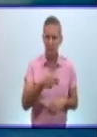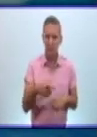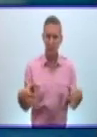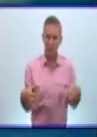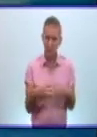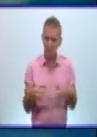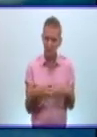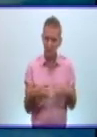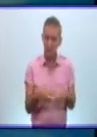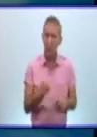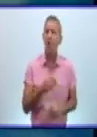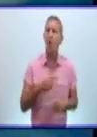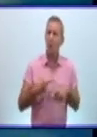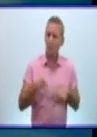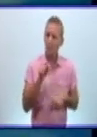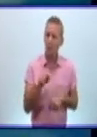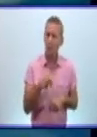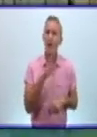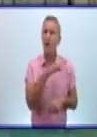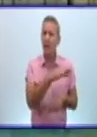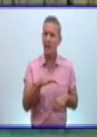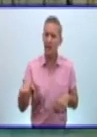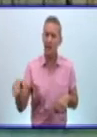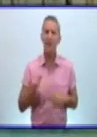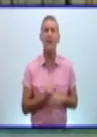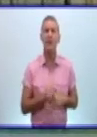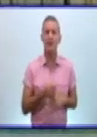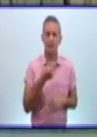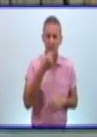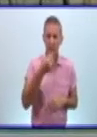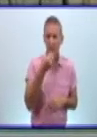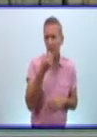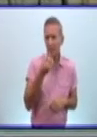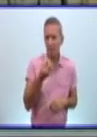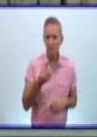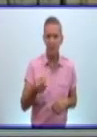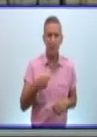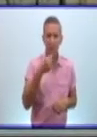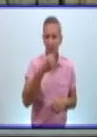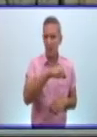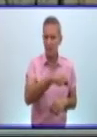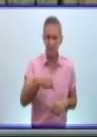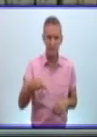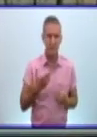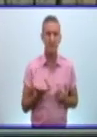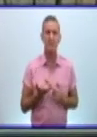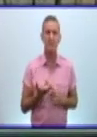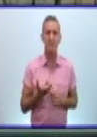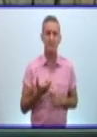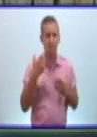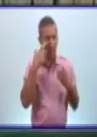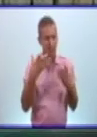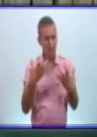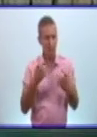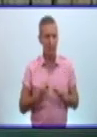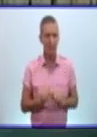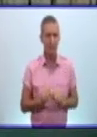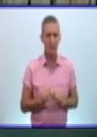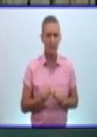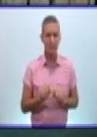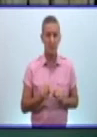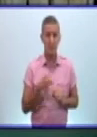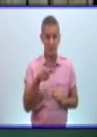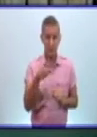por eso el agua de mar tiene sabor salado. Un dato interesante: las estalactitas y